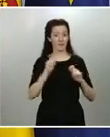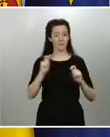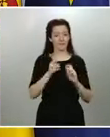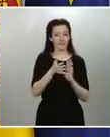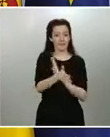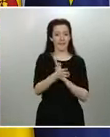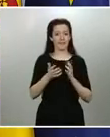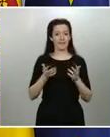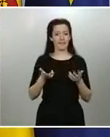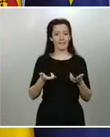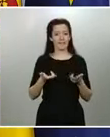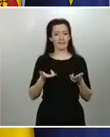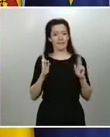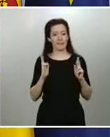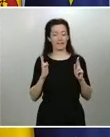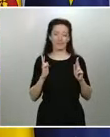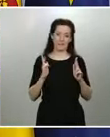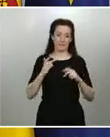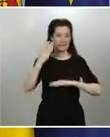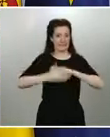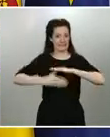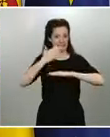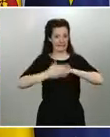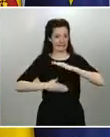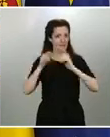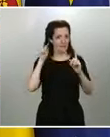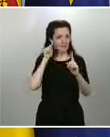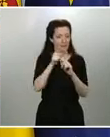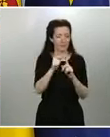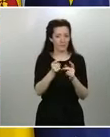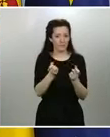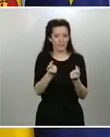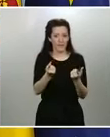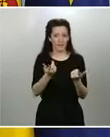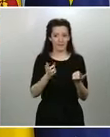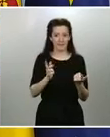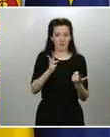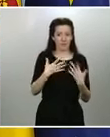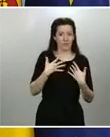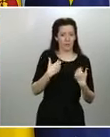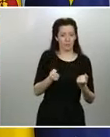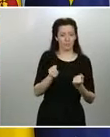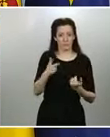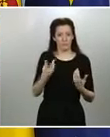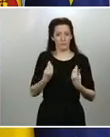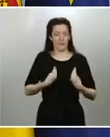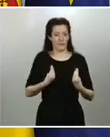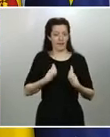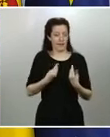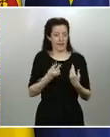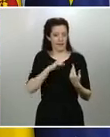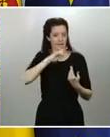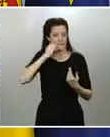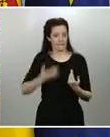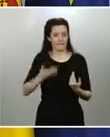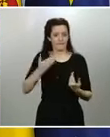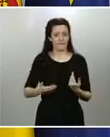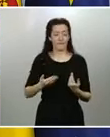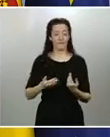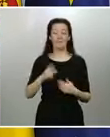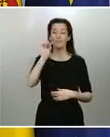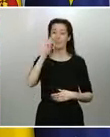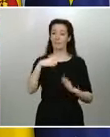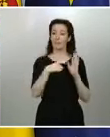salud y el de la vida supone además un marco de protección jurídica fundamentada en una fuerza mayor